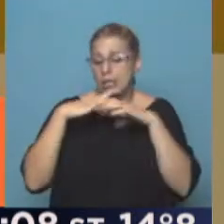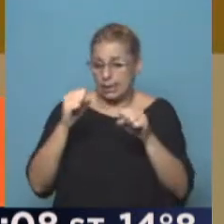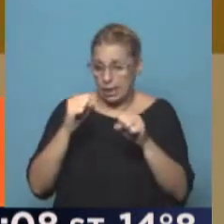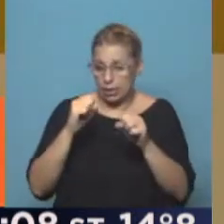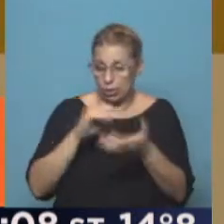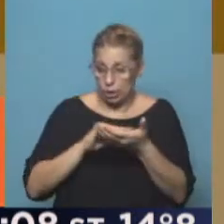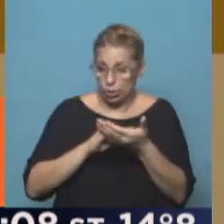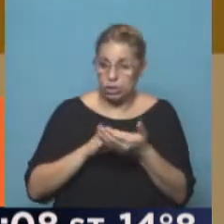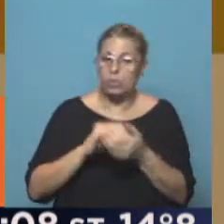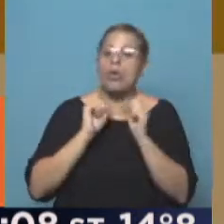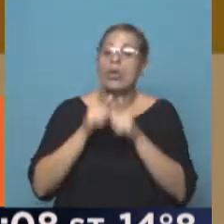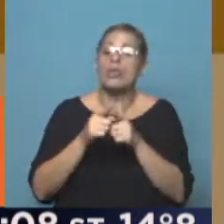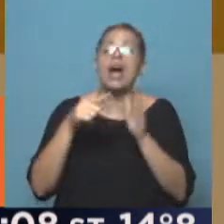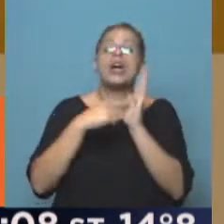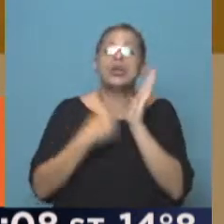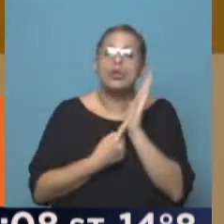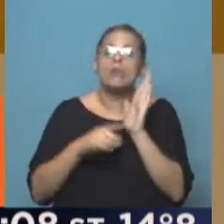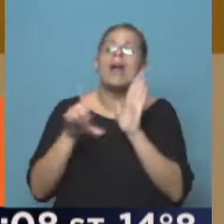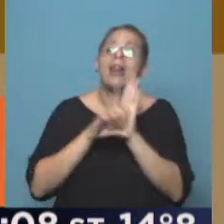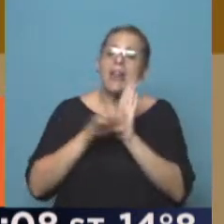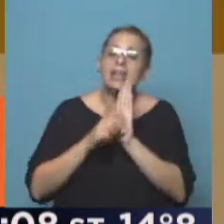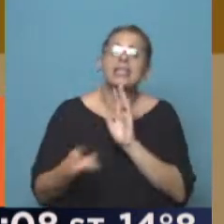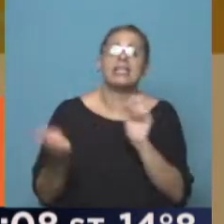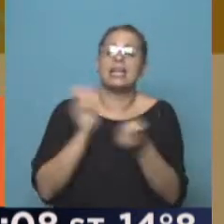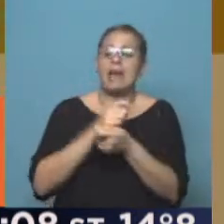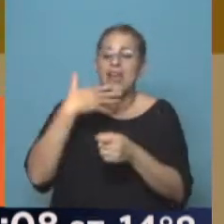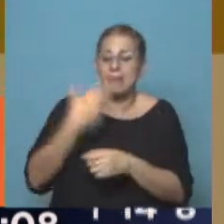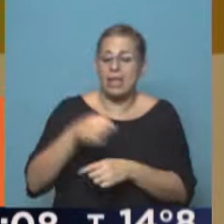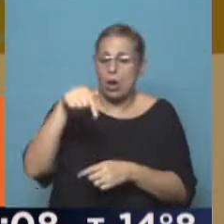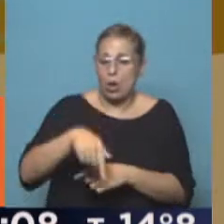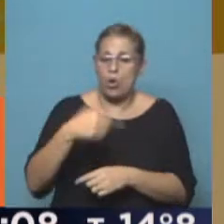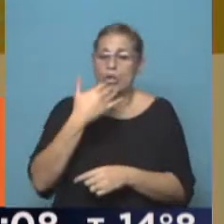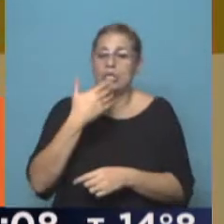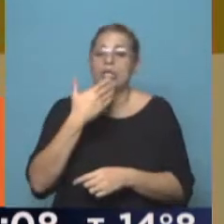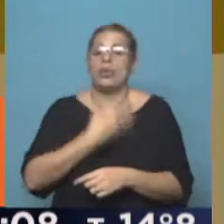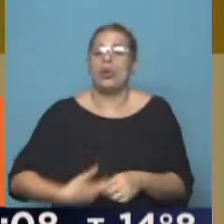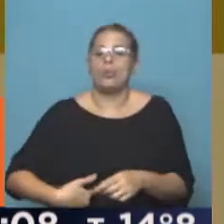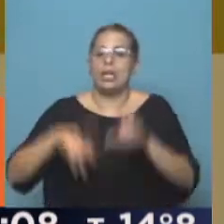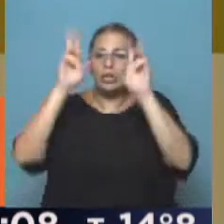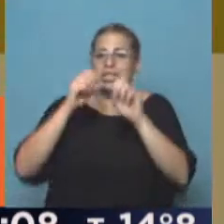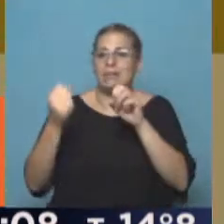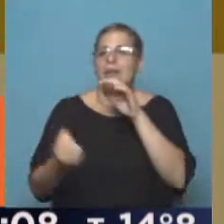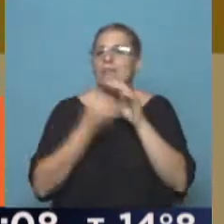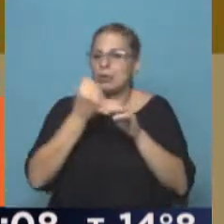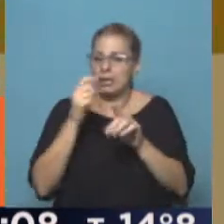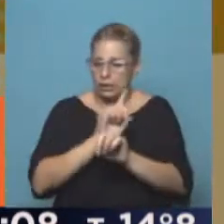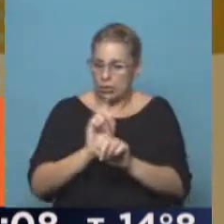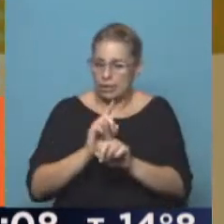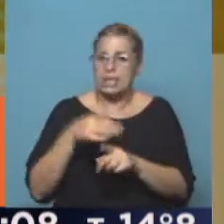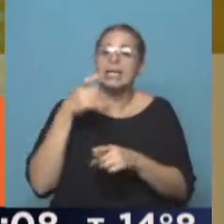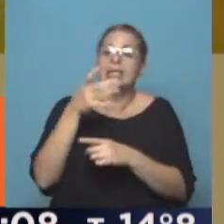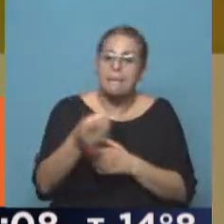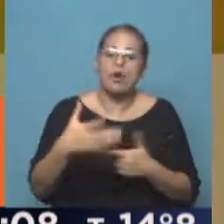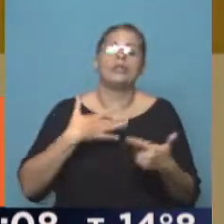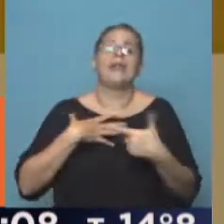generar un dispositivo de normas leyes que cambien una realidad que hoy no tienen gobierno tema central es el transporte la salud